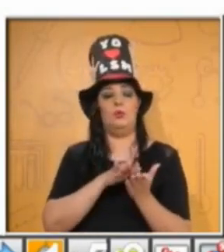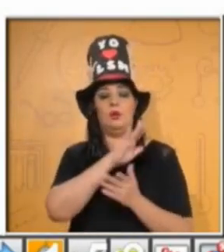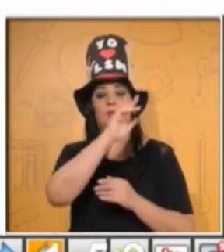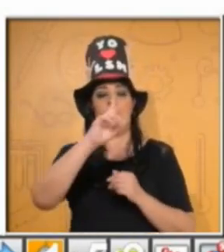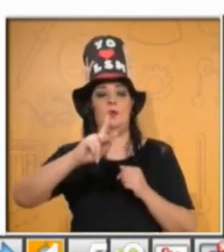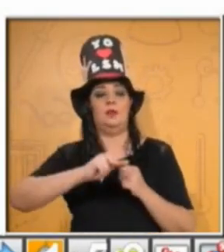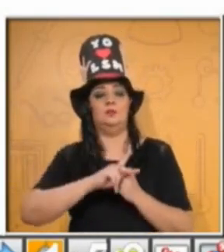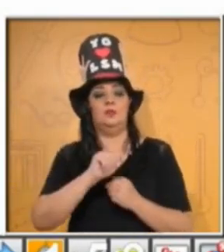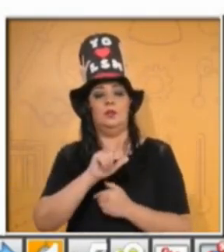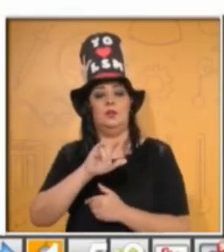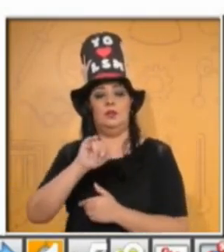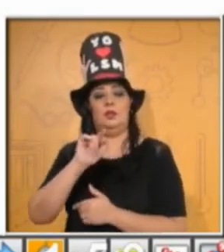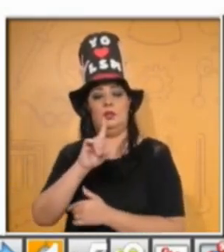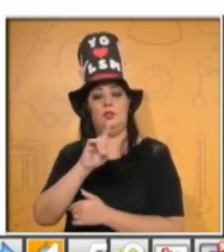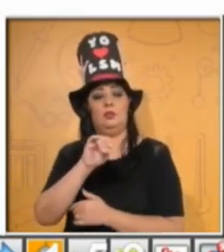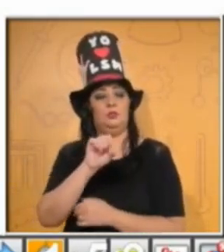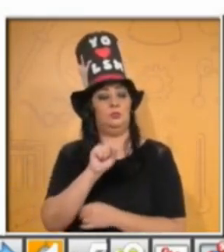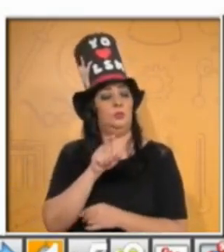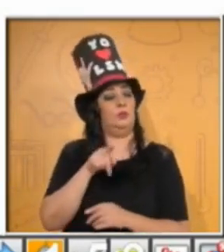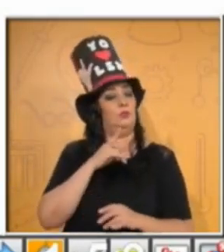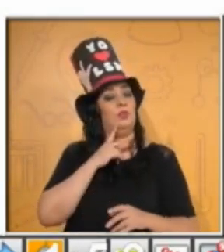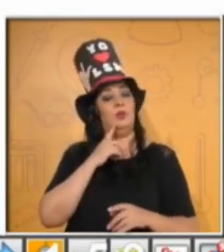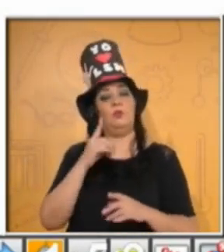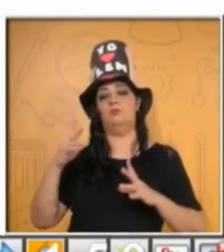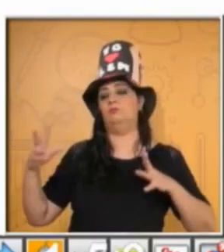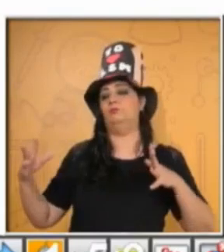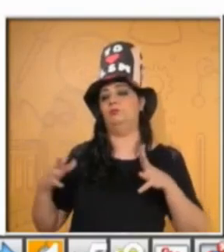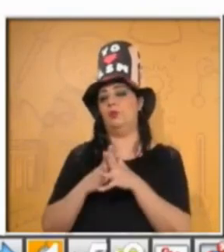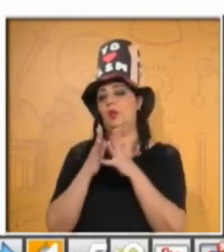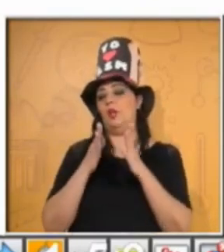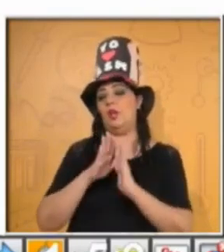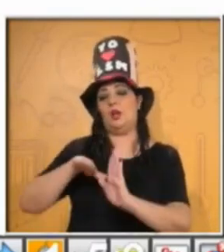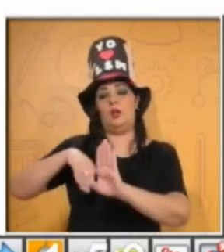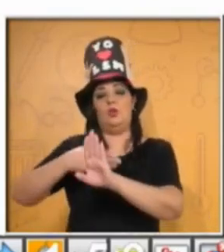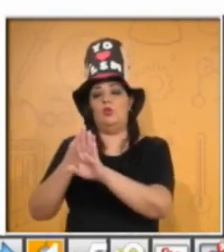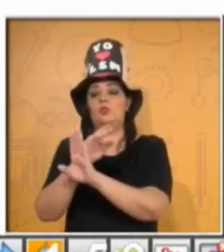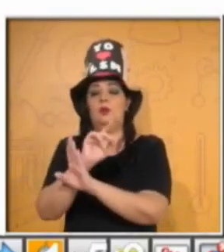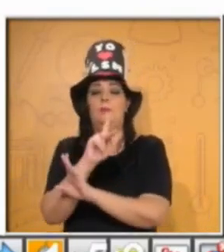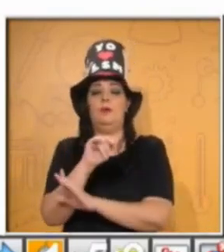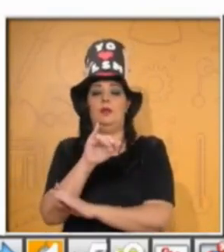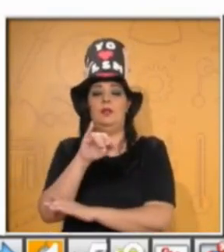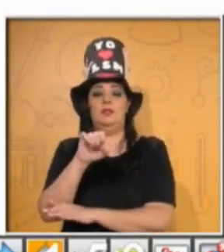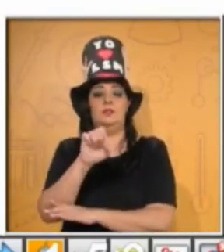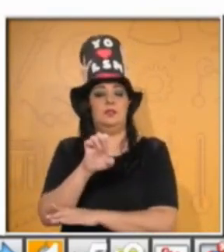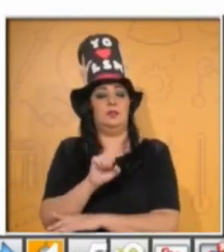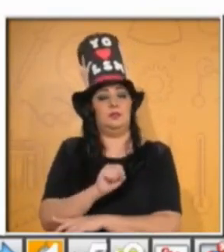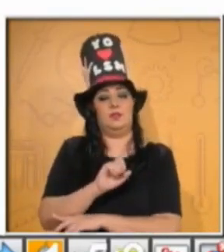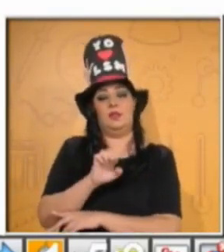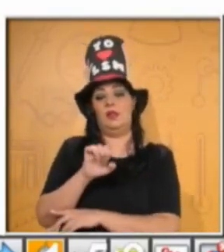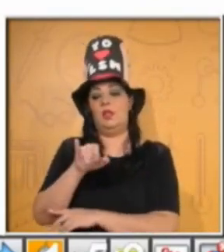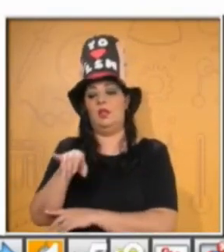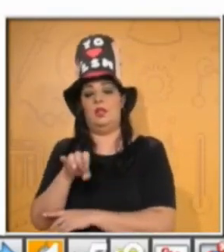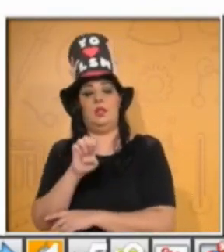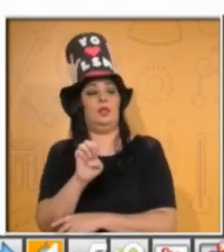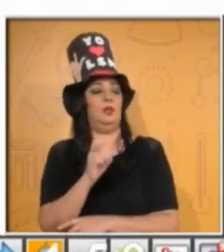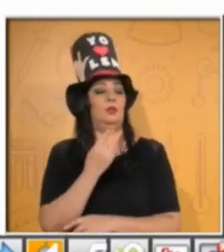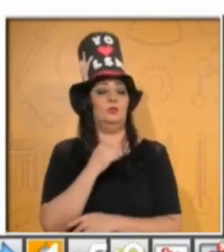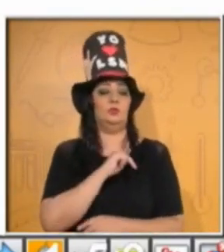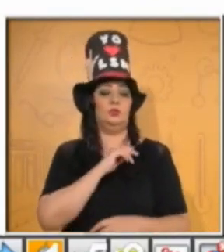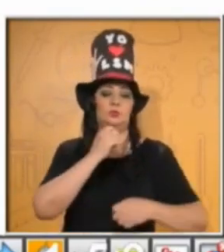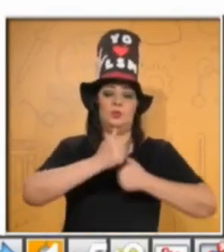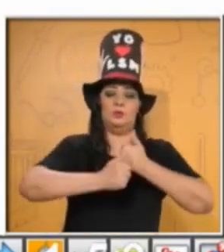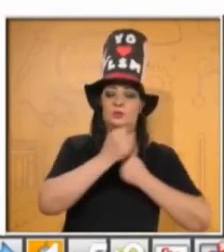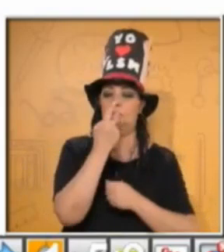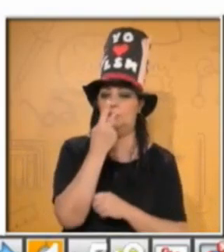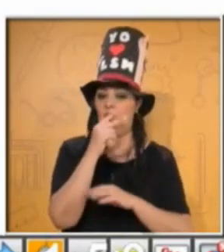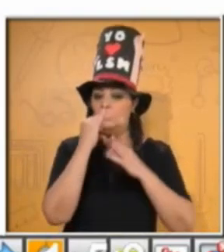la guerra a los países del eje. La participación de nuestro país en esta guerra fue de 2 maneras. La